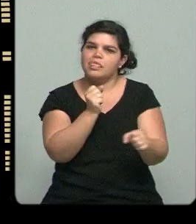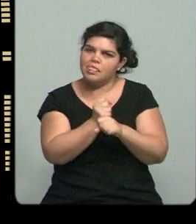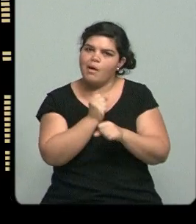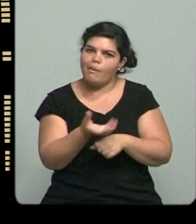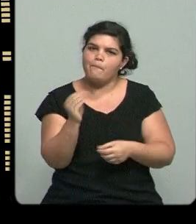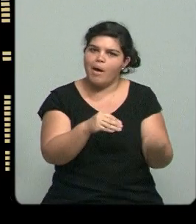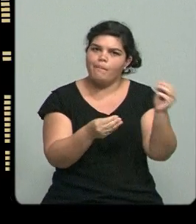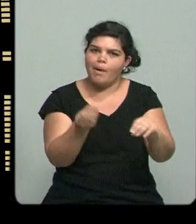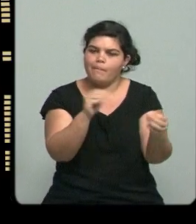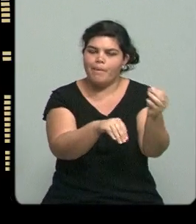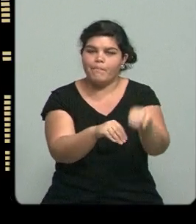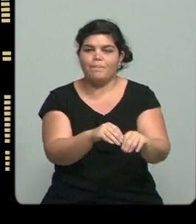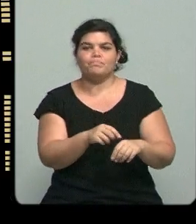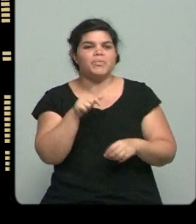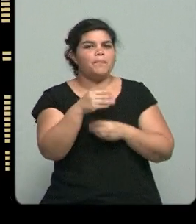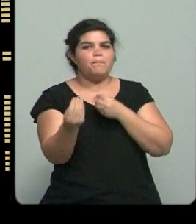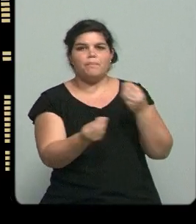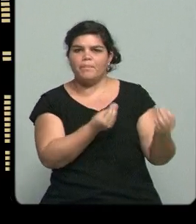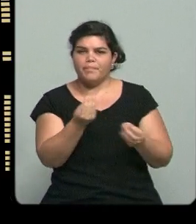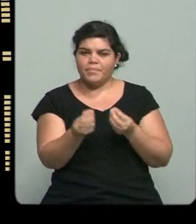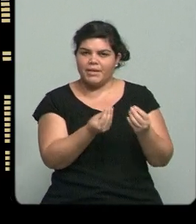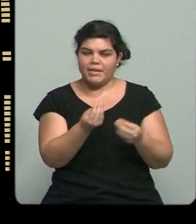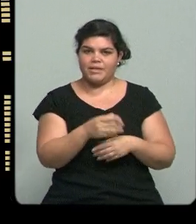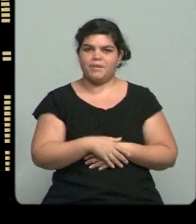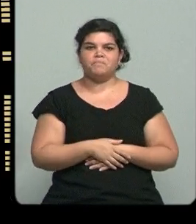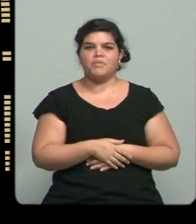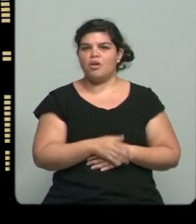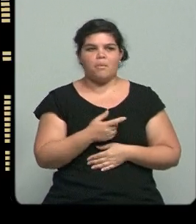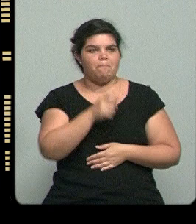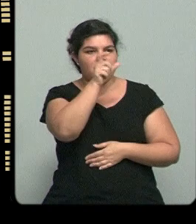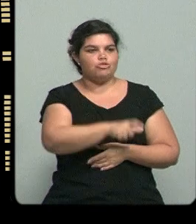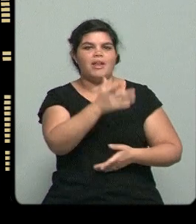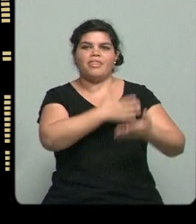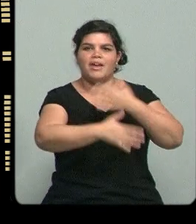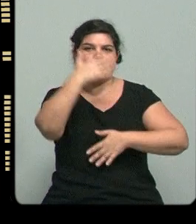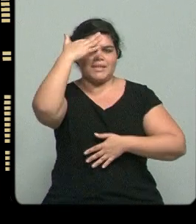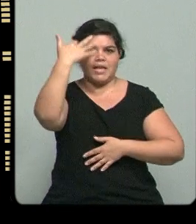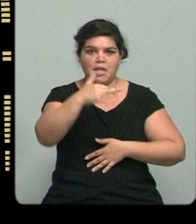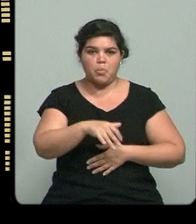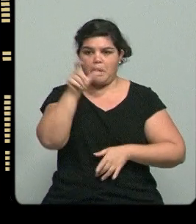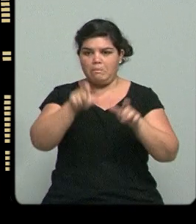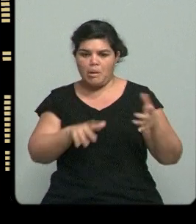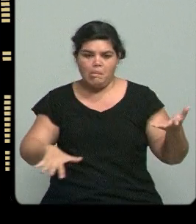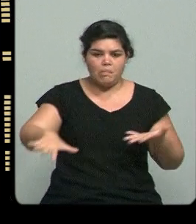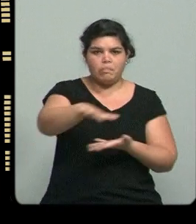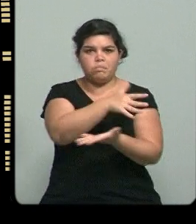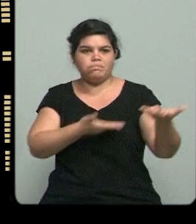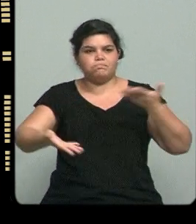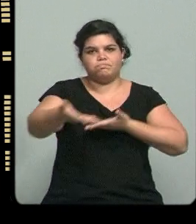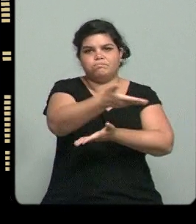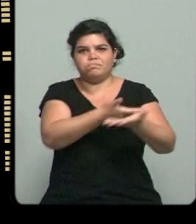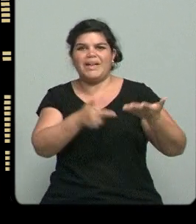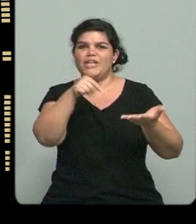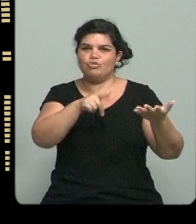relación a interactuar en el día a día con personas con discapacidad intelectual. ¿Qué rol cumple el entorno?